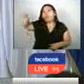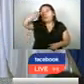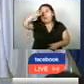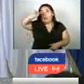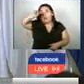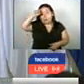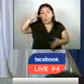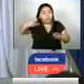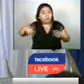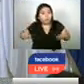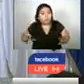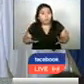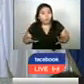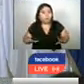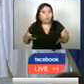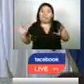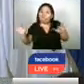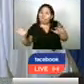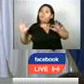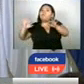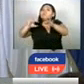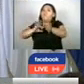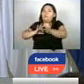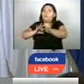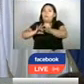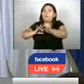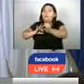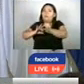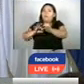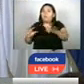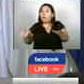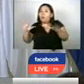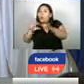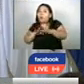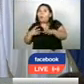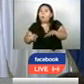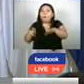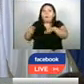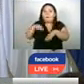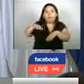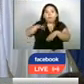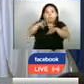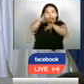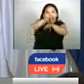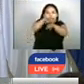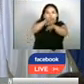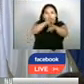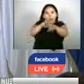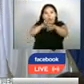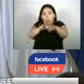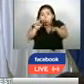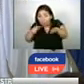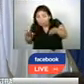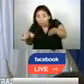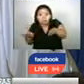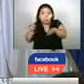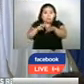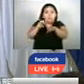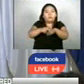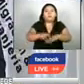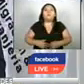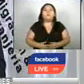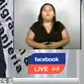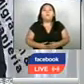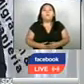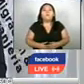las operaciones de vuelo van amarradas a cuántos asientos pueda una aerolínea tener y ofrecer a los usuarios.